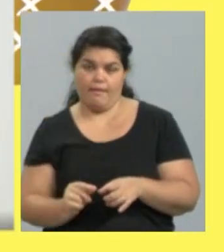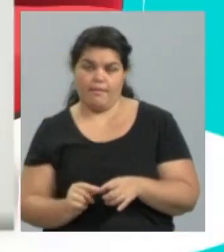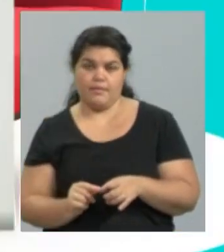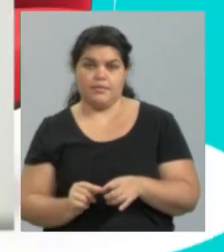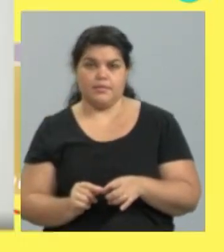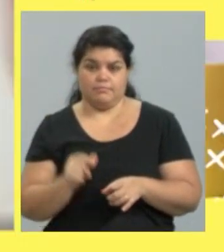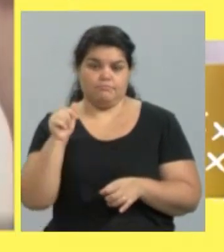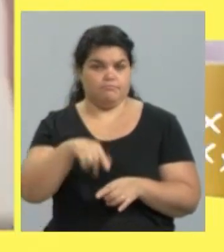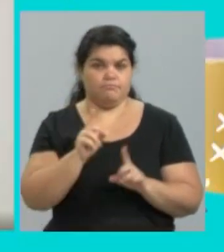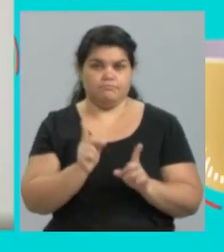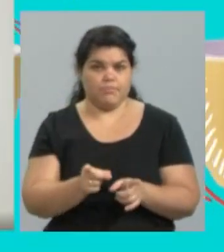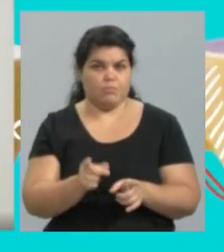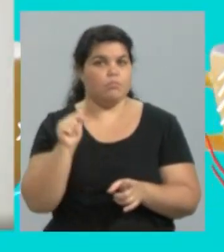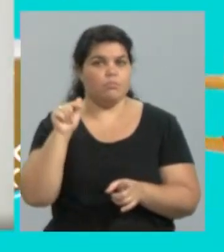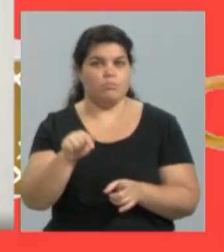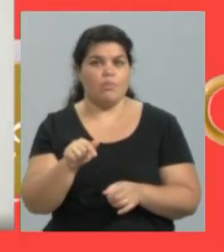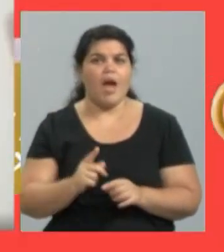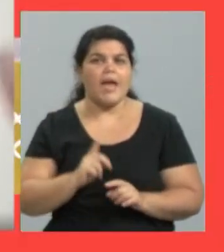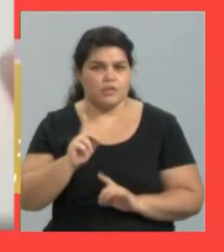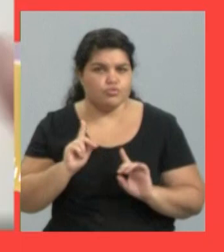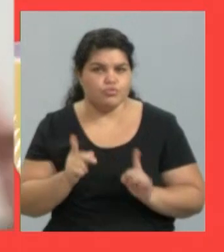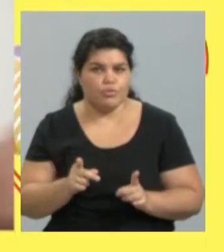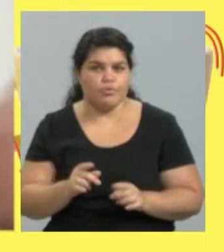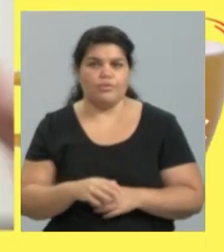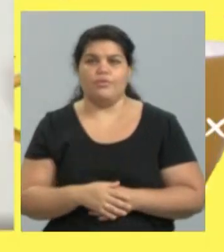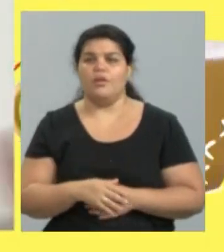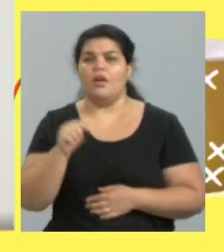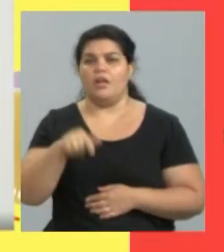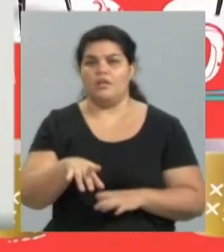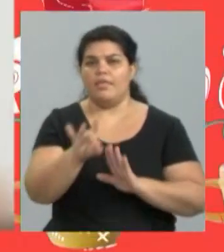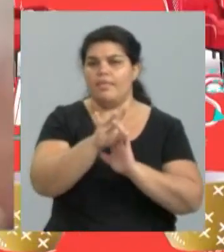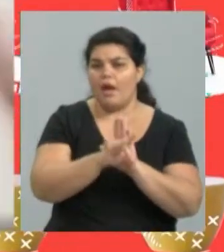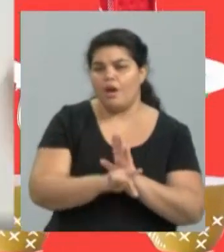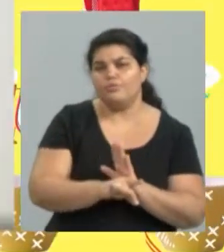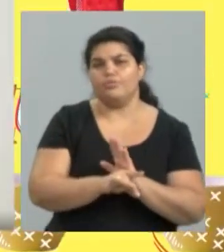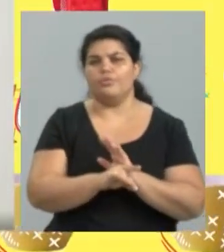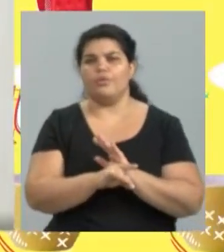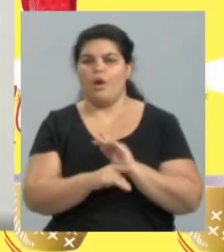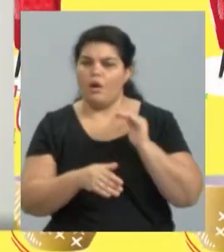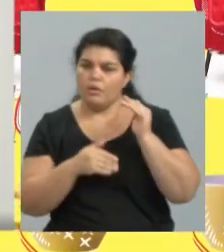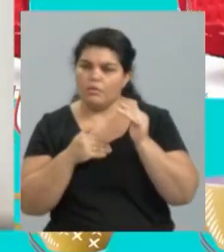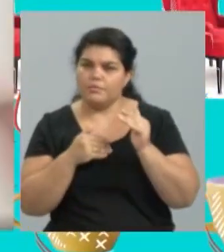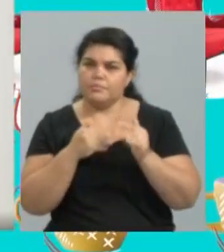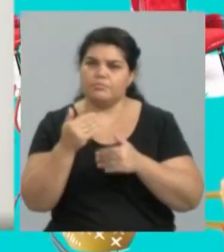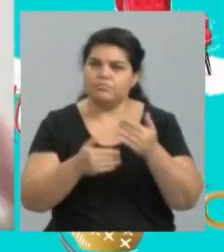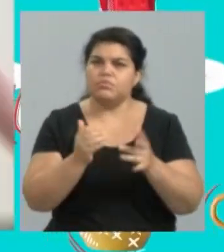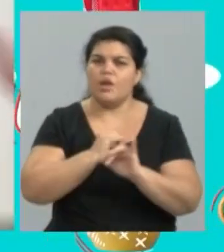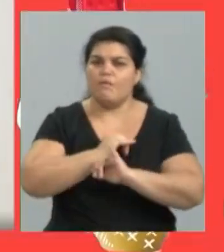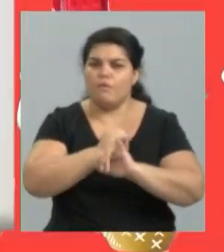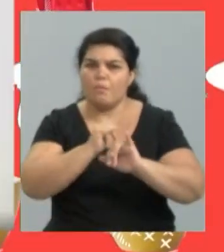es empezar a hacer un trabajo de recolección de datos, de construcción de información con las